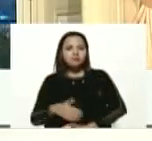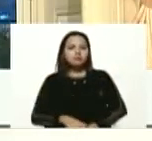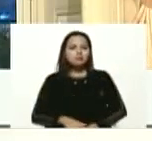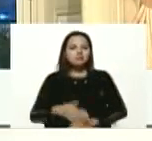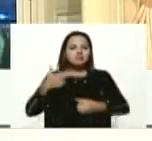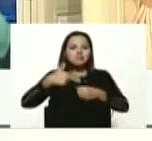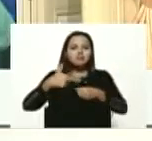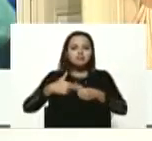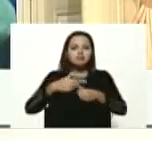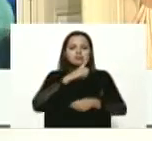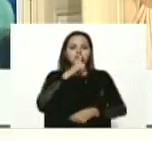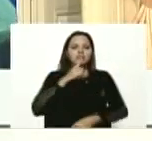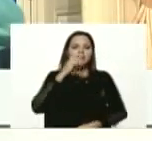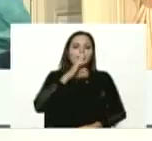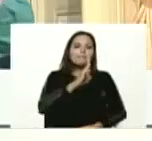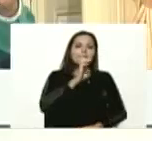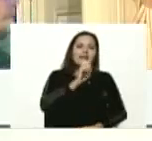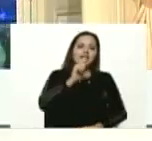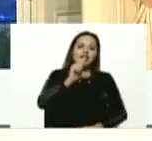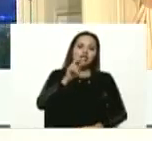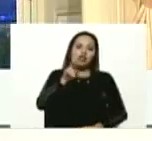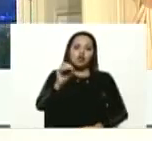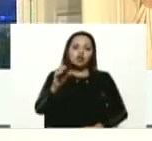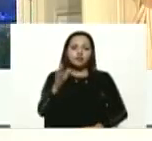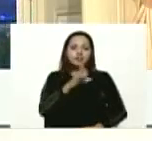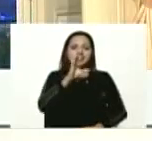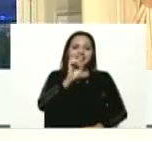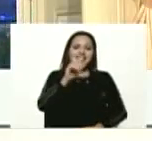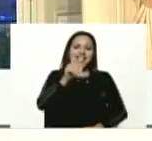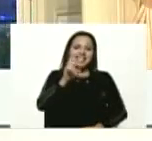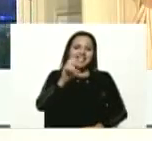crudo de Petrocedeño. Es un supercomplejo,